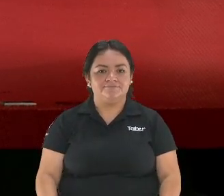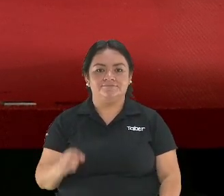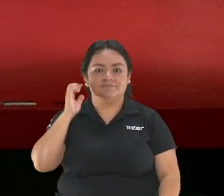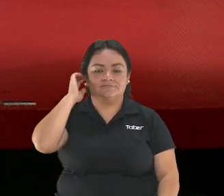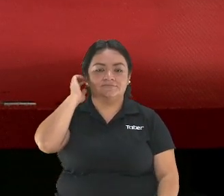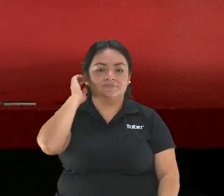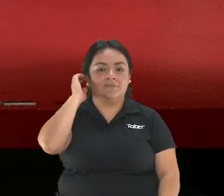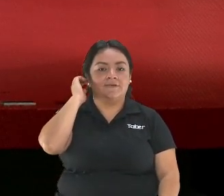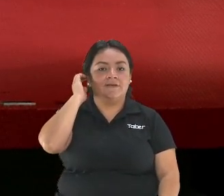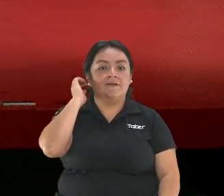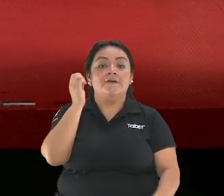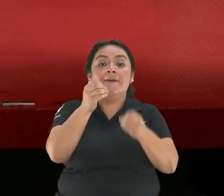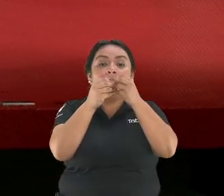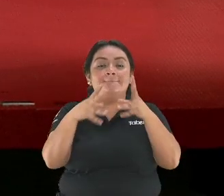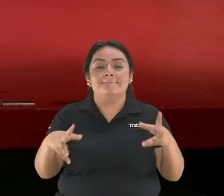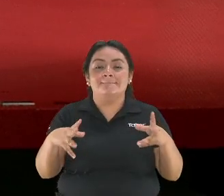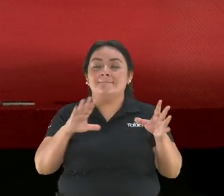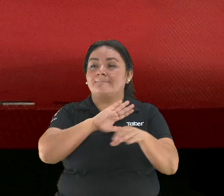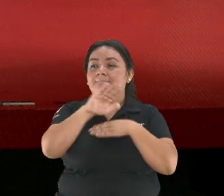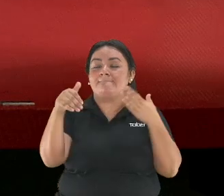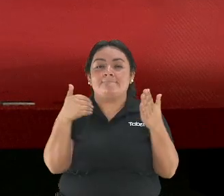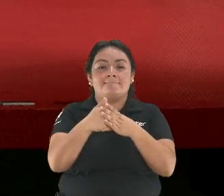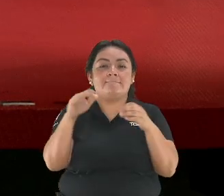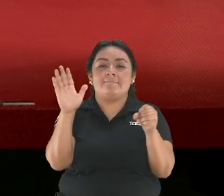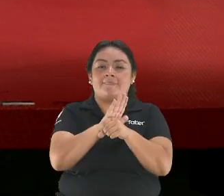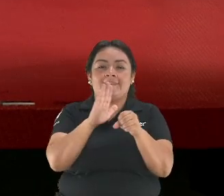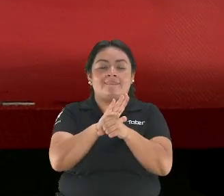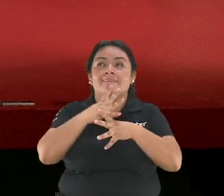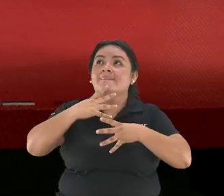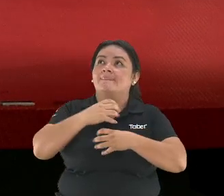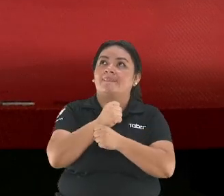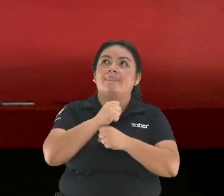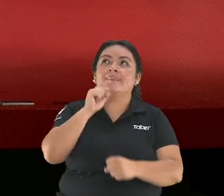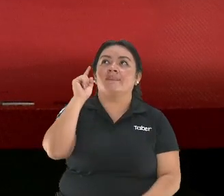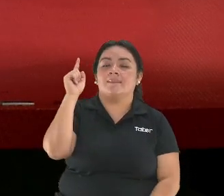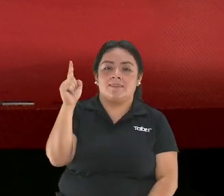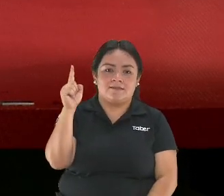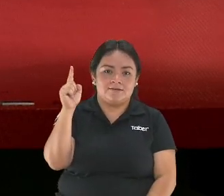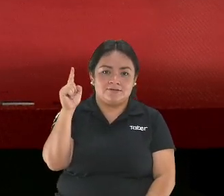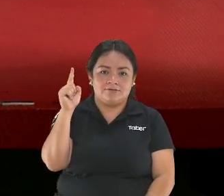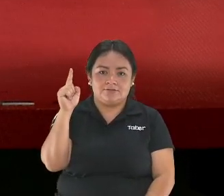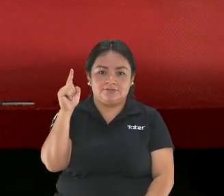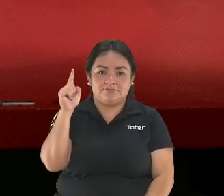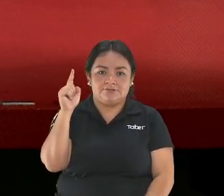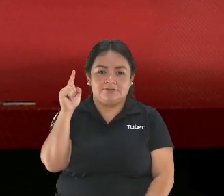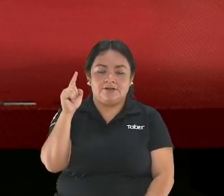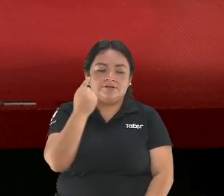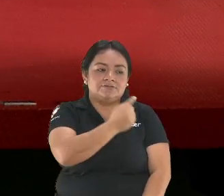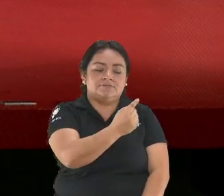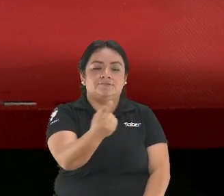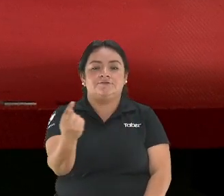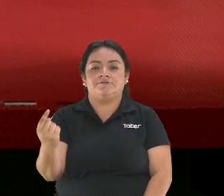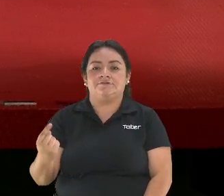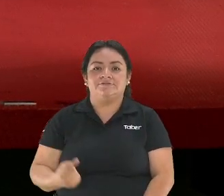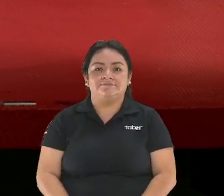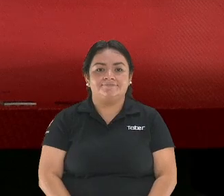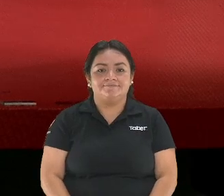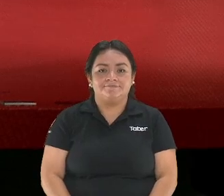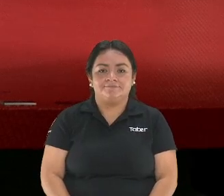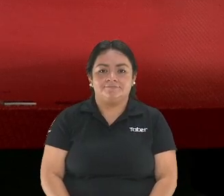te hace perder completamente la confianza en dios y en las personas